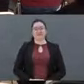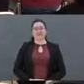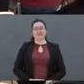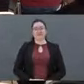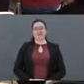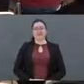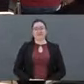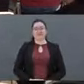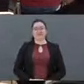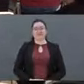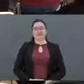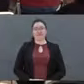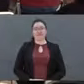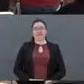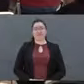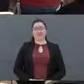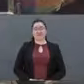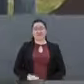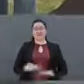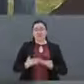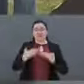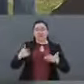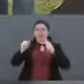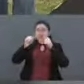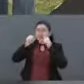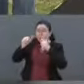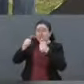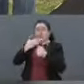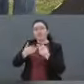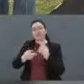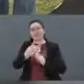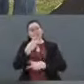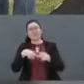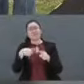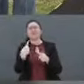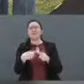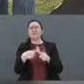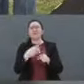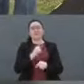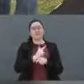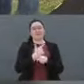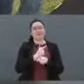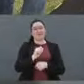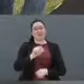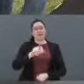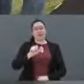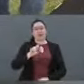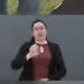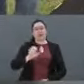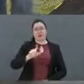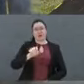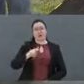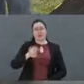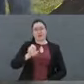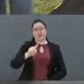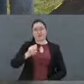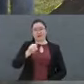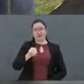A continuación, escuchemos las palabras de bienvenida a cargo del licenciado Raúl Armando Quintero